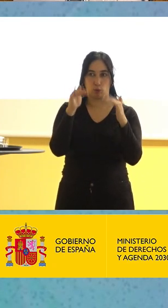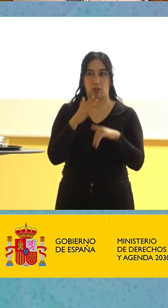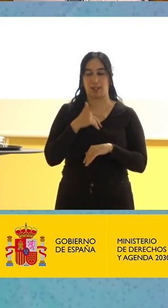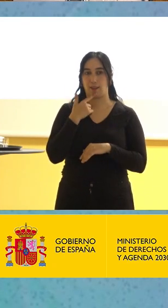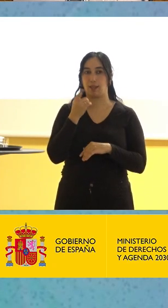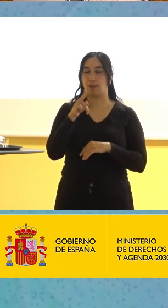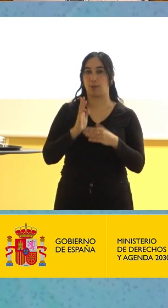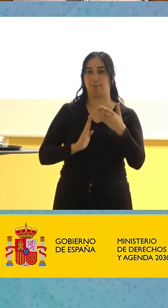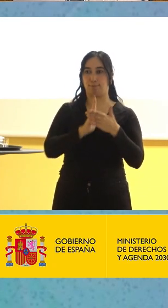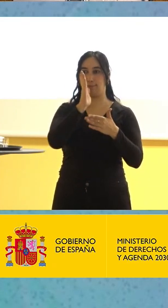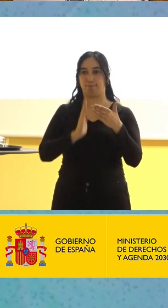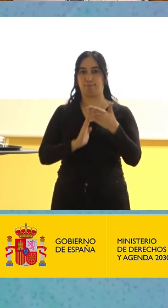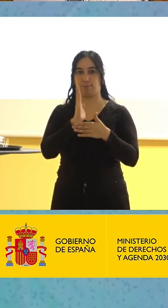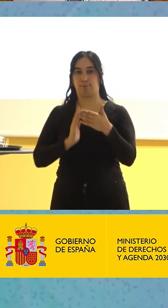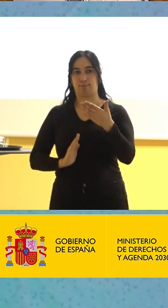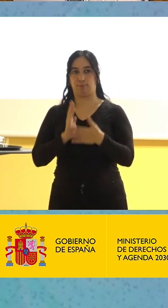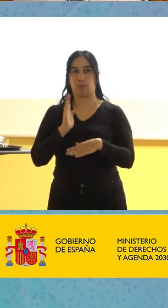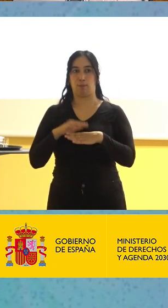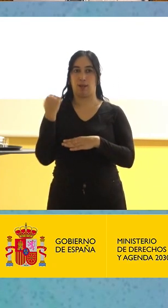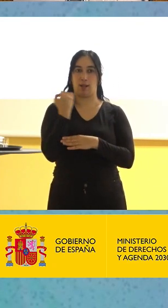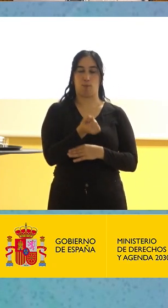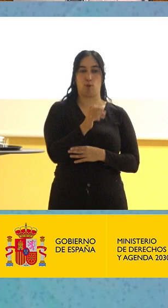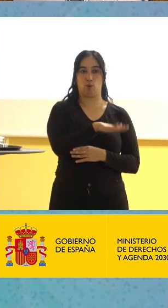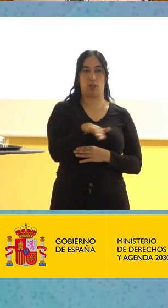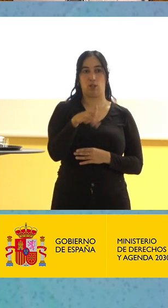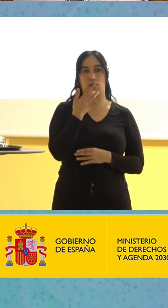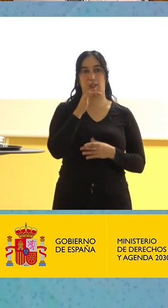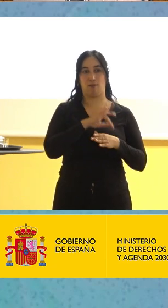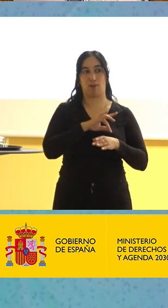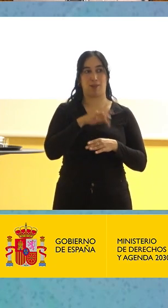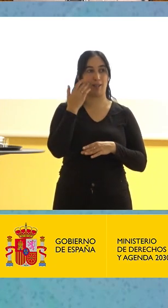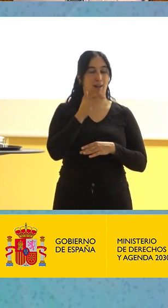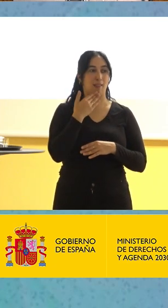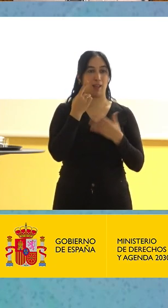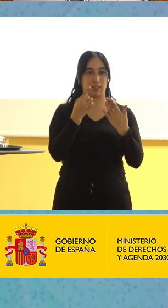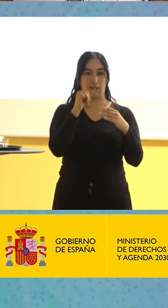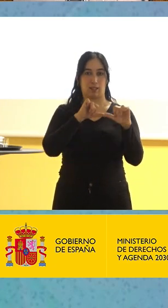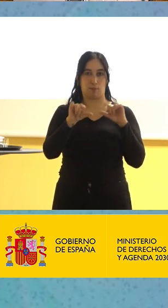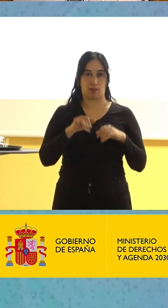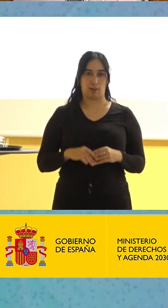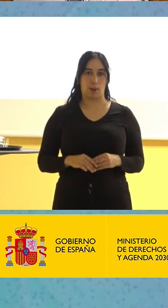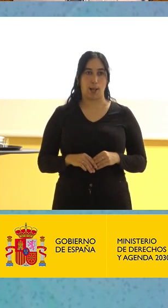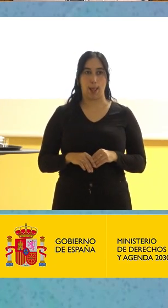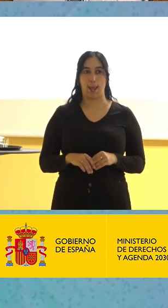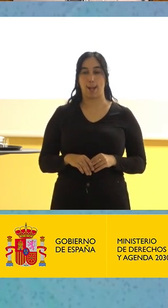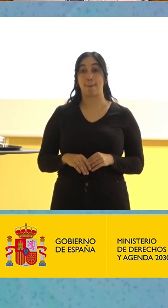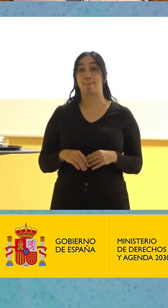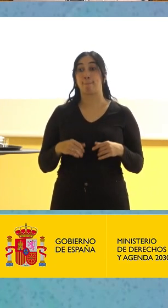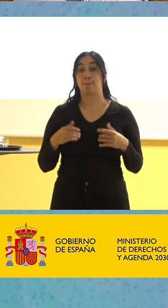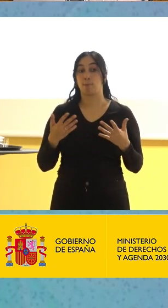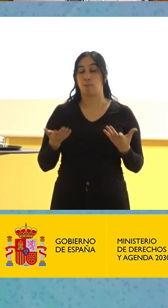Pues interrupciones en el apoyo a los menores con enfermedades raras a partir de los 6 años, ¿no? Y bueno,